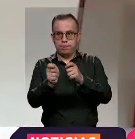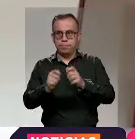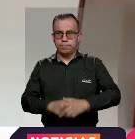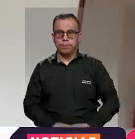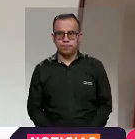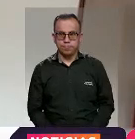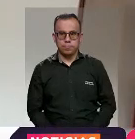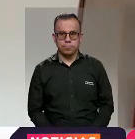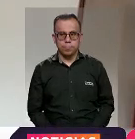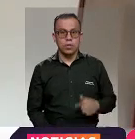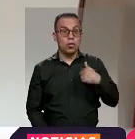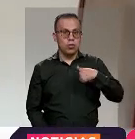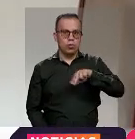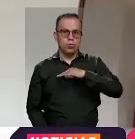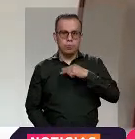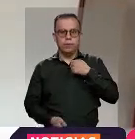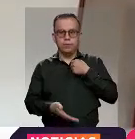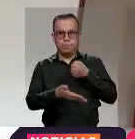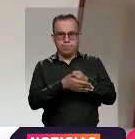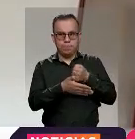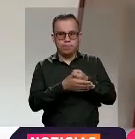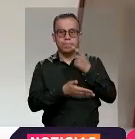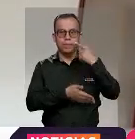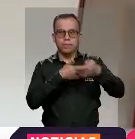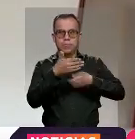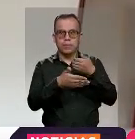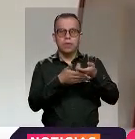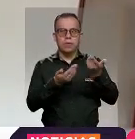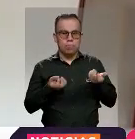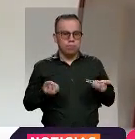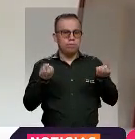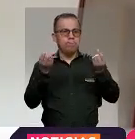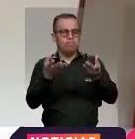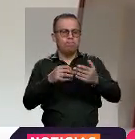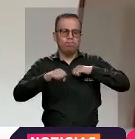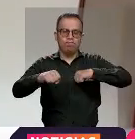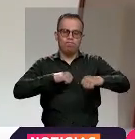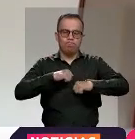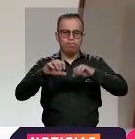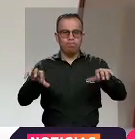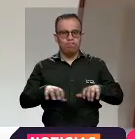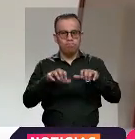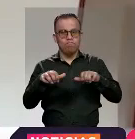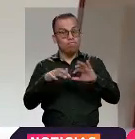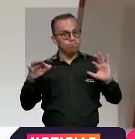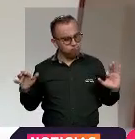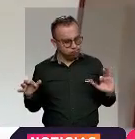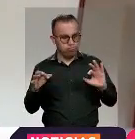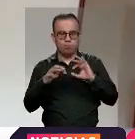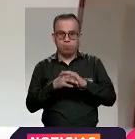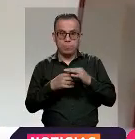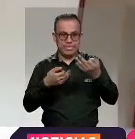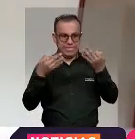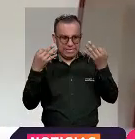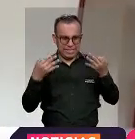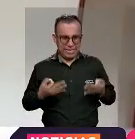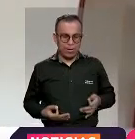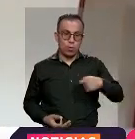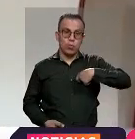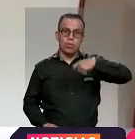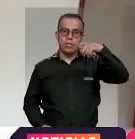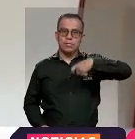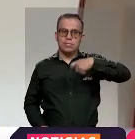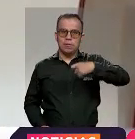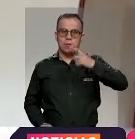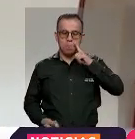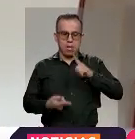nuestro lado, continuaremos pidiéndole a la institucionalidad que brinde una acción articulada que nos brinde las garantías necesarias